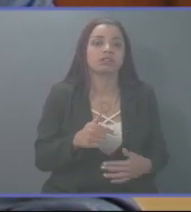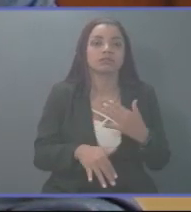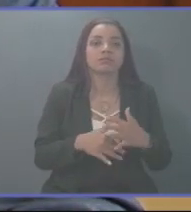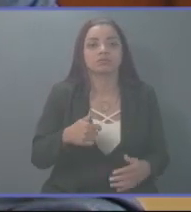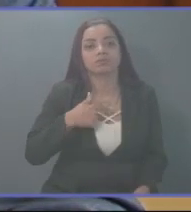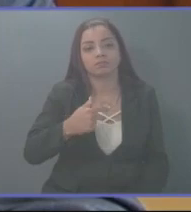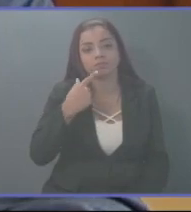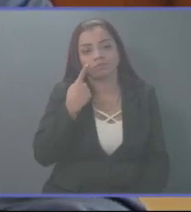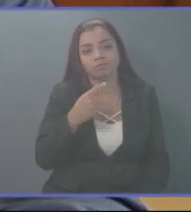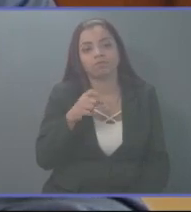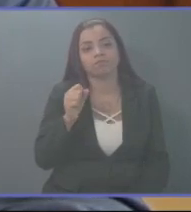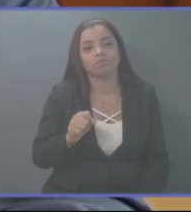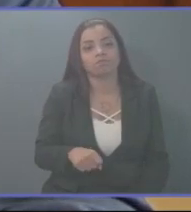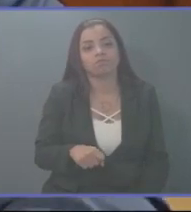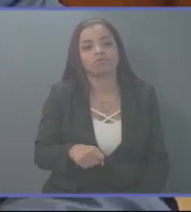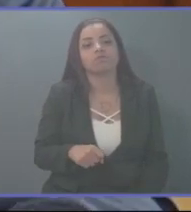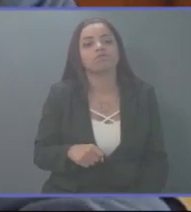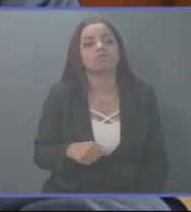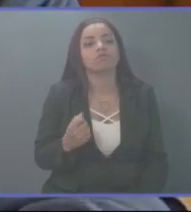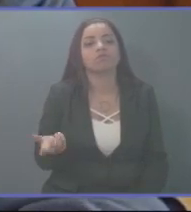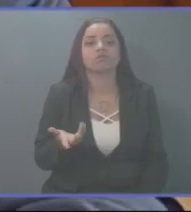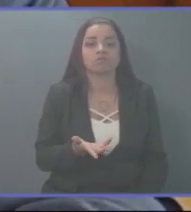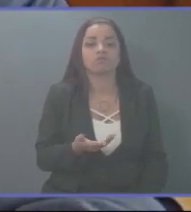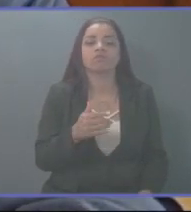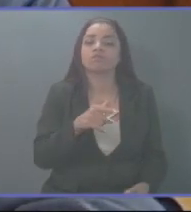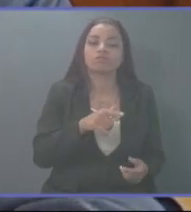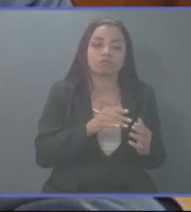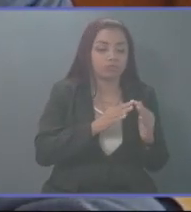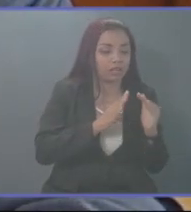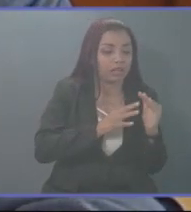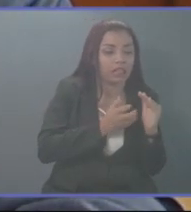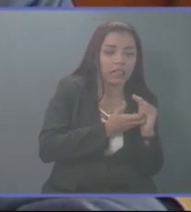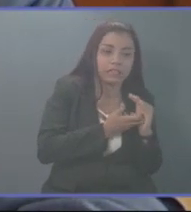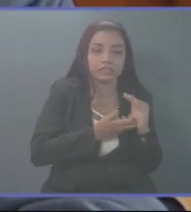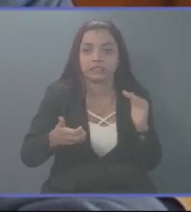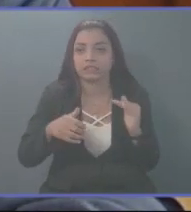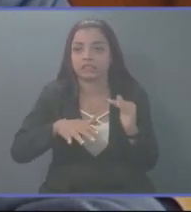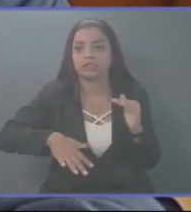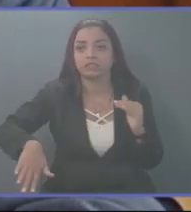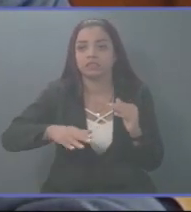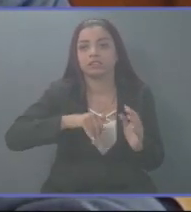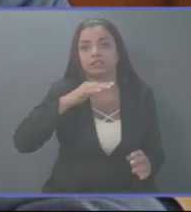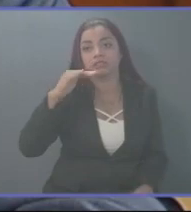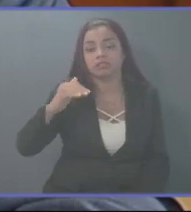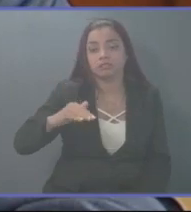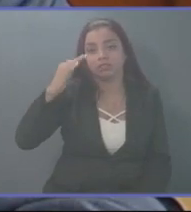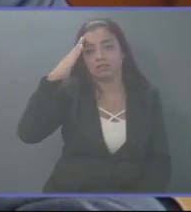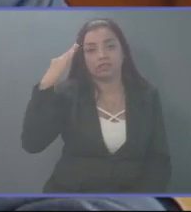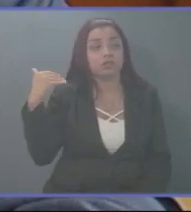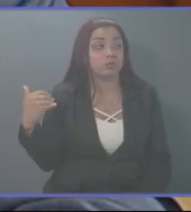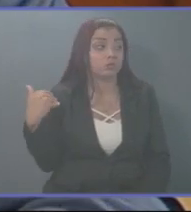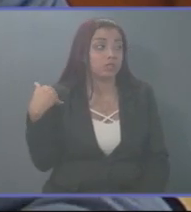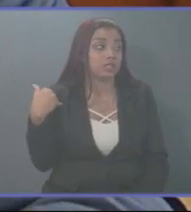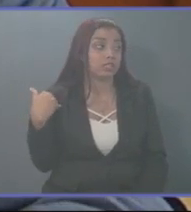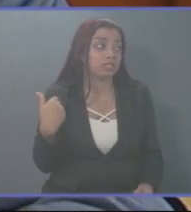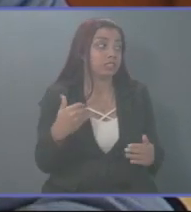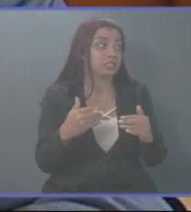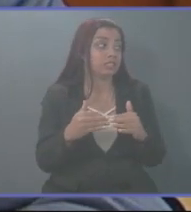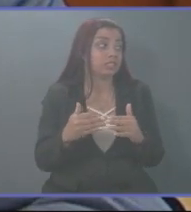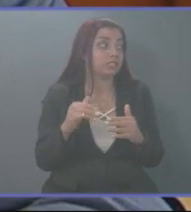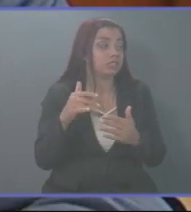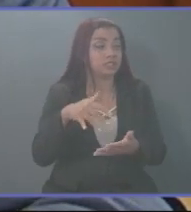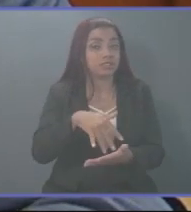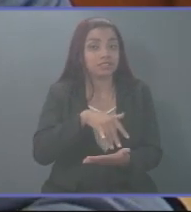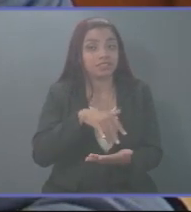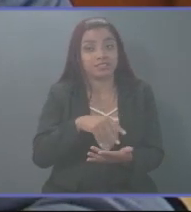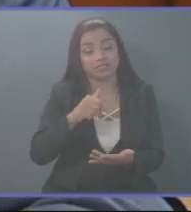probabilidad de verse obligados a desplazarse internamente. Las mujeres, como en el total de la población